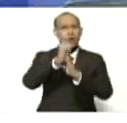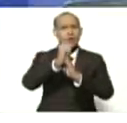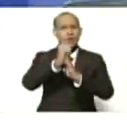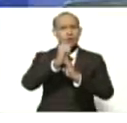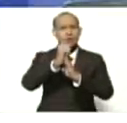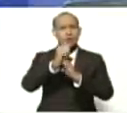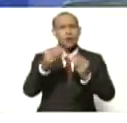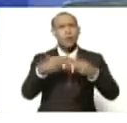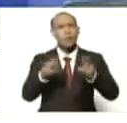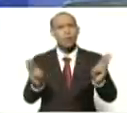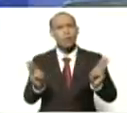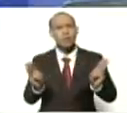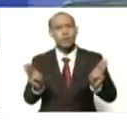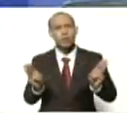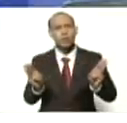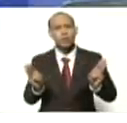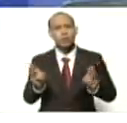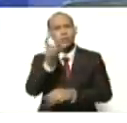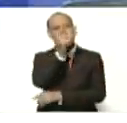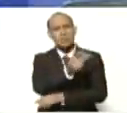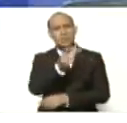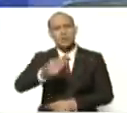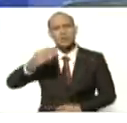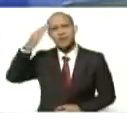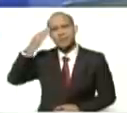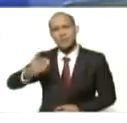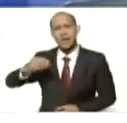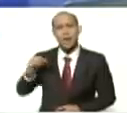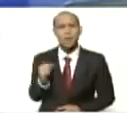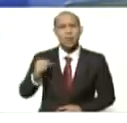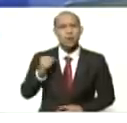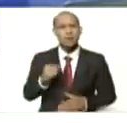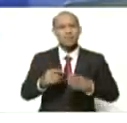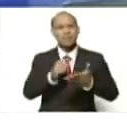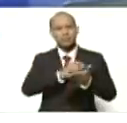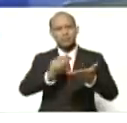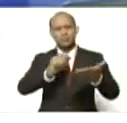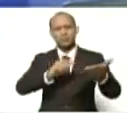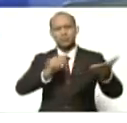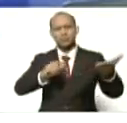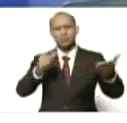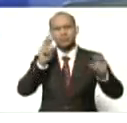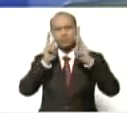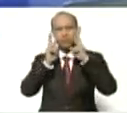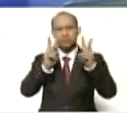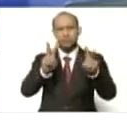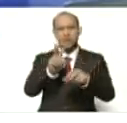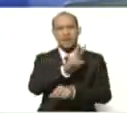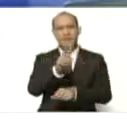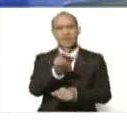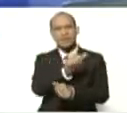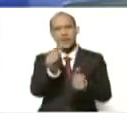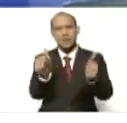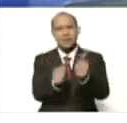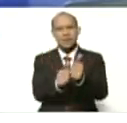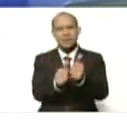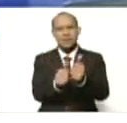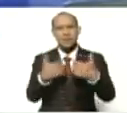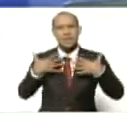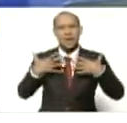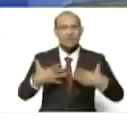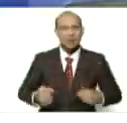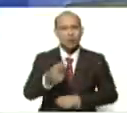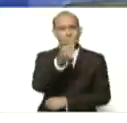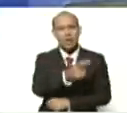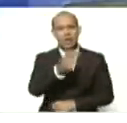público civil militar o policial pasar revista vicepresidenta de seguridad ciudadana